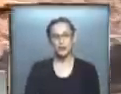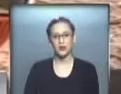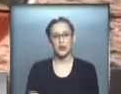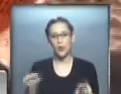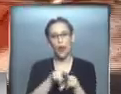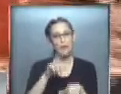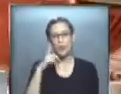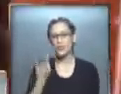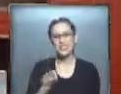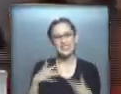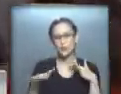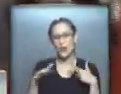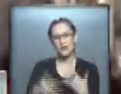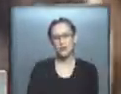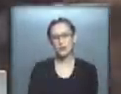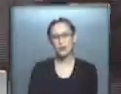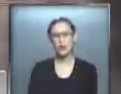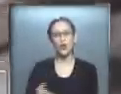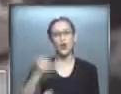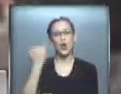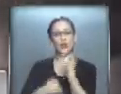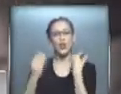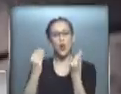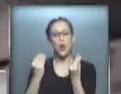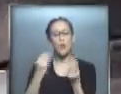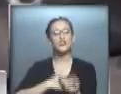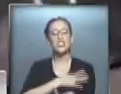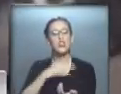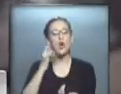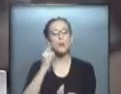circunstancias francisco pero contanos por favor cómo está el gobernador